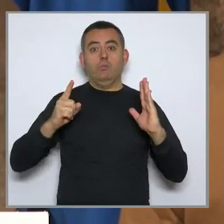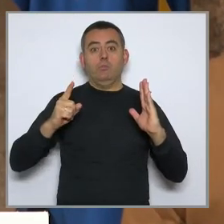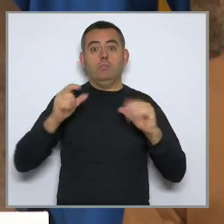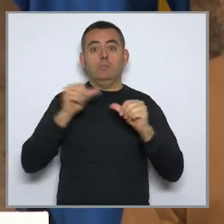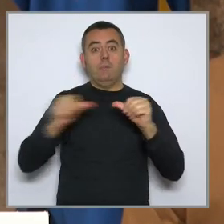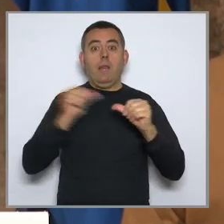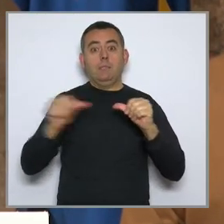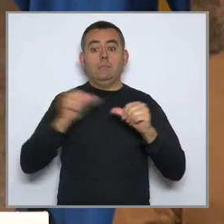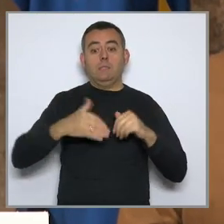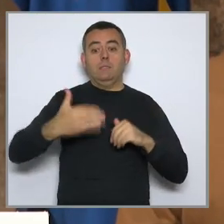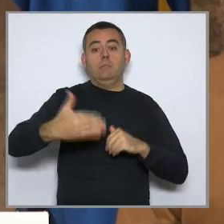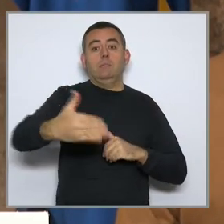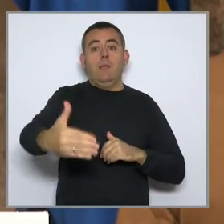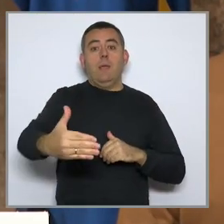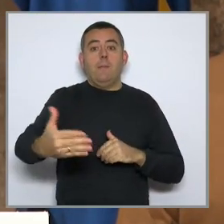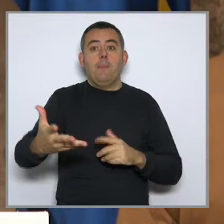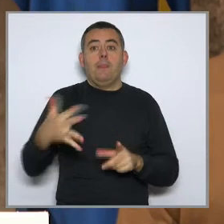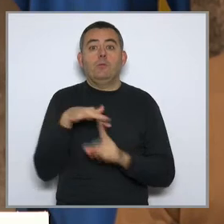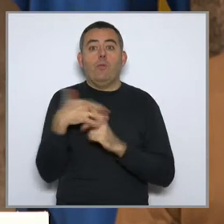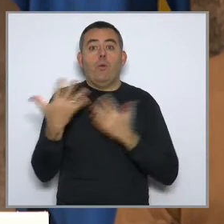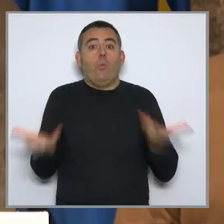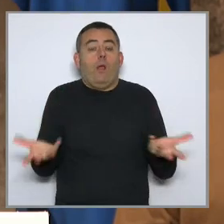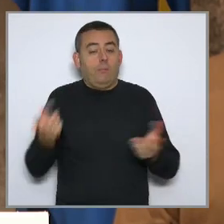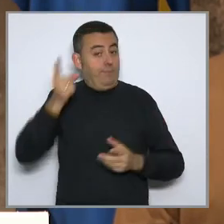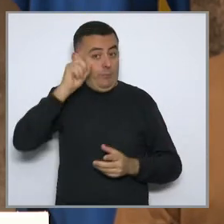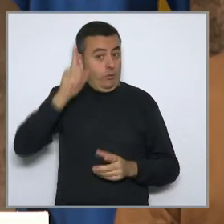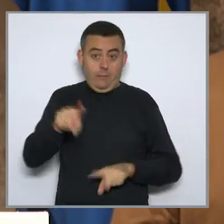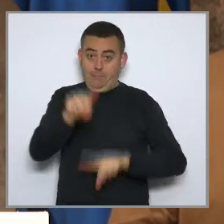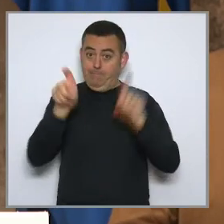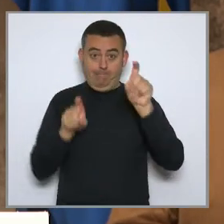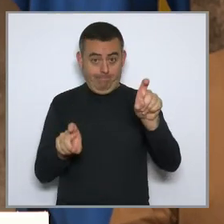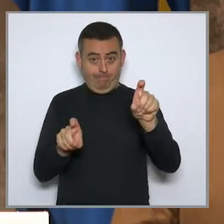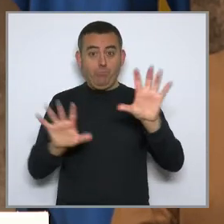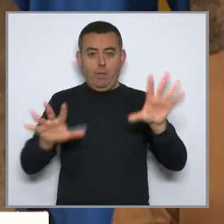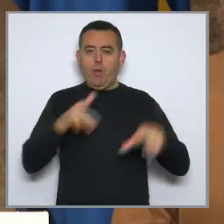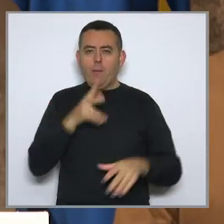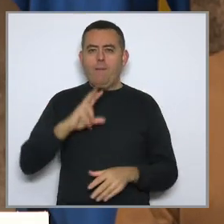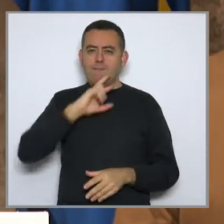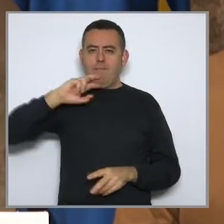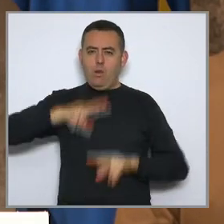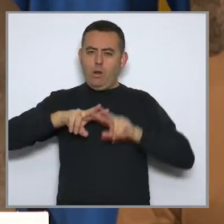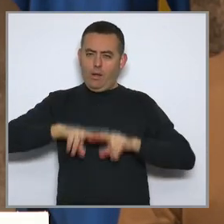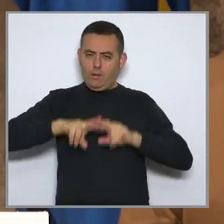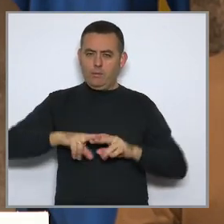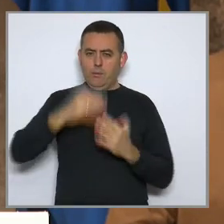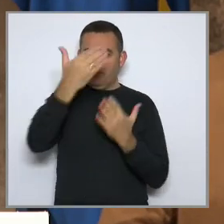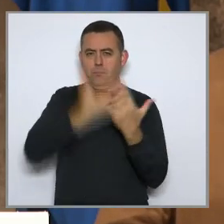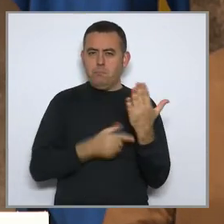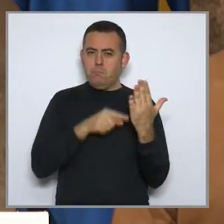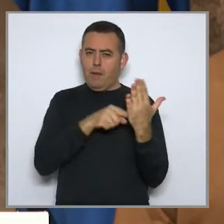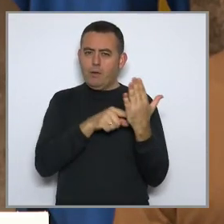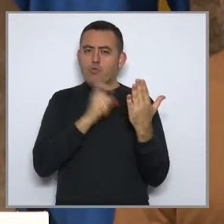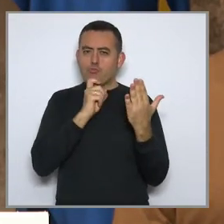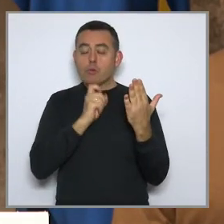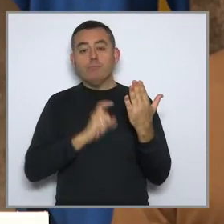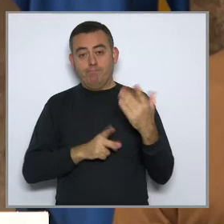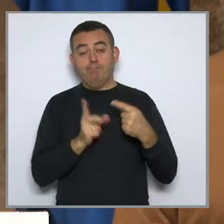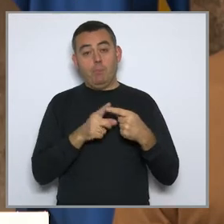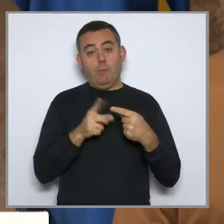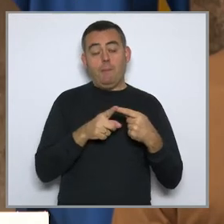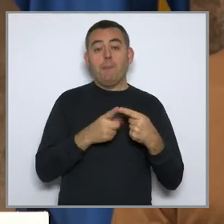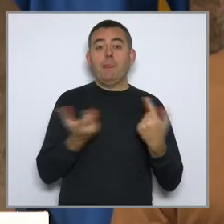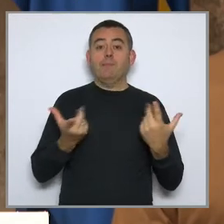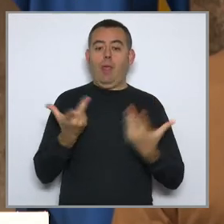semanas, pero valoramos positivamente este plan por dos razones. La primera, porque claramente desde las